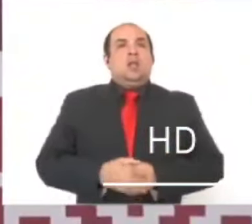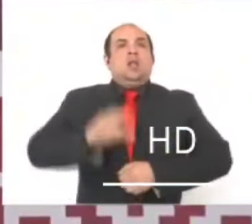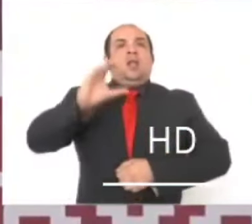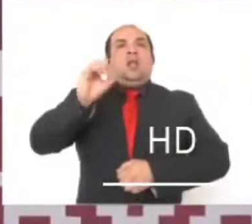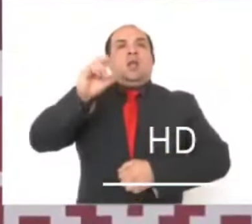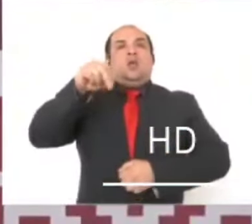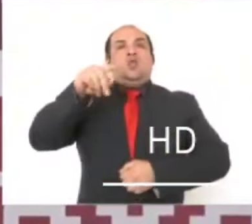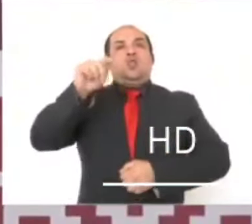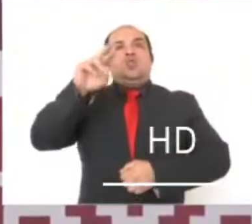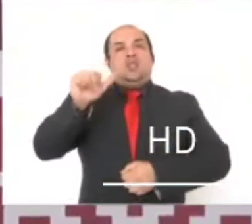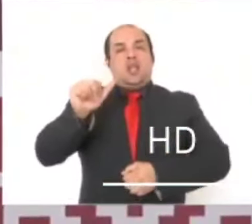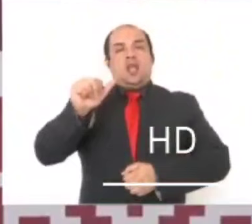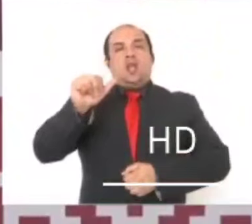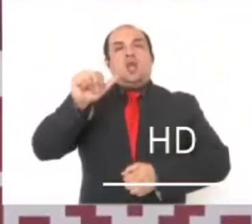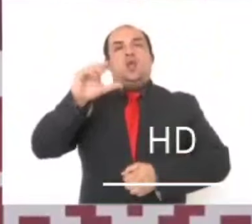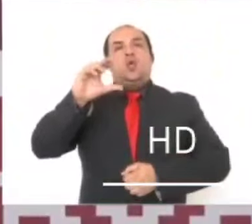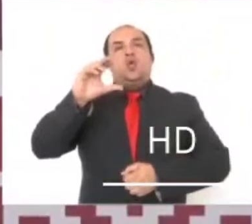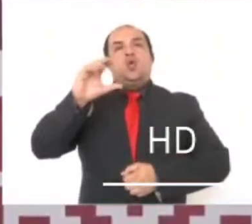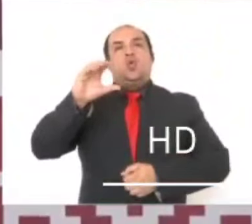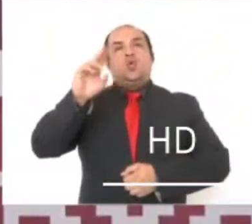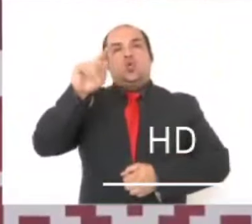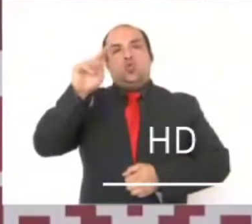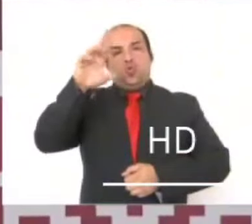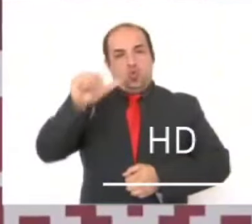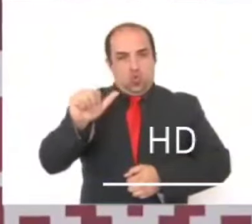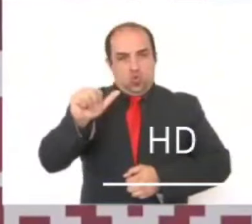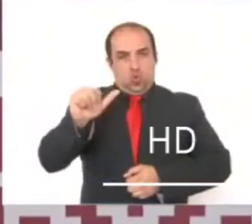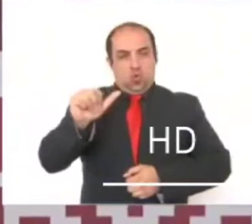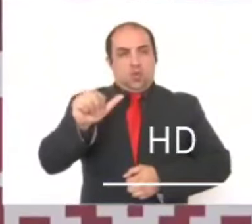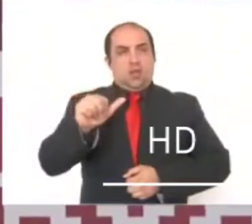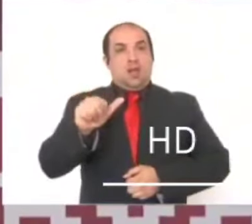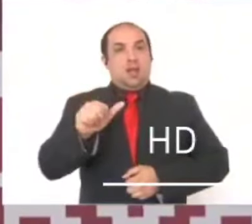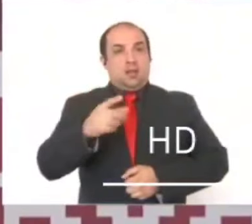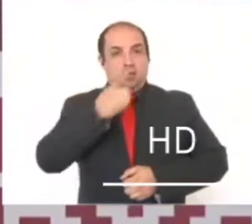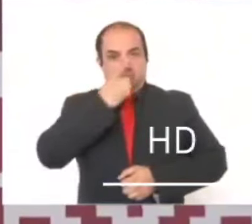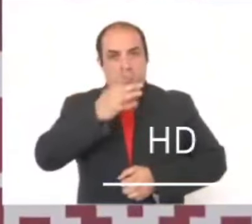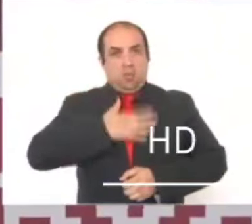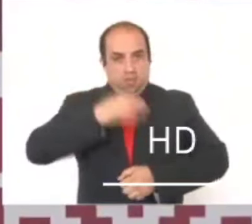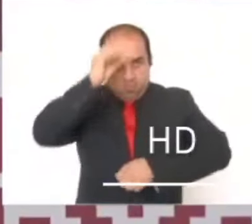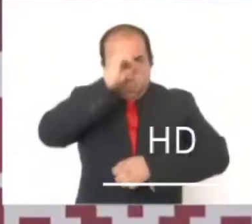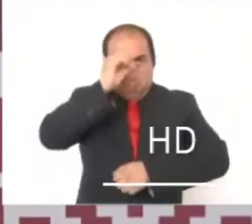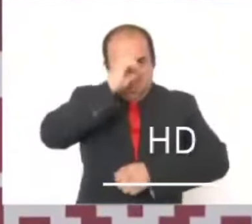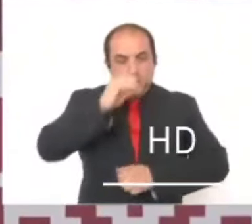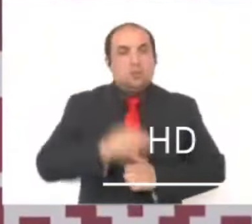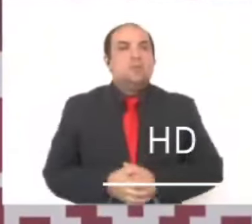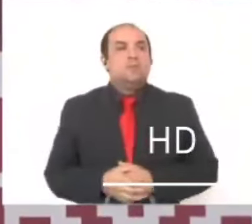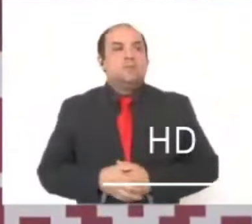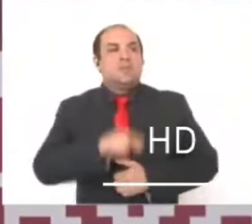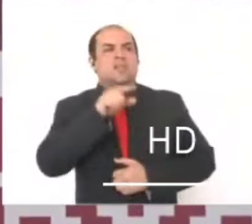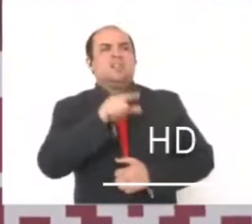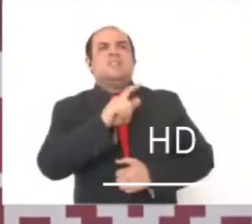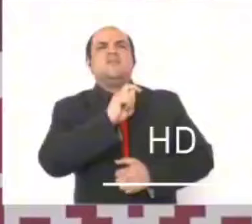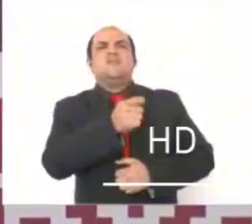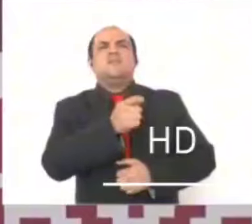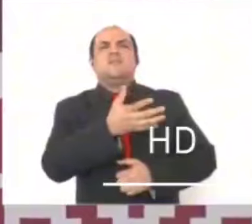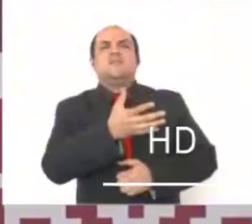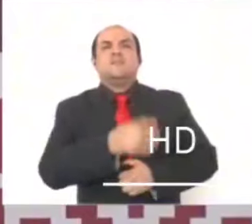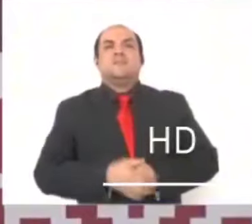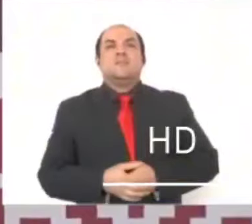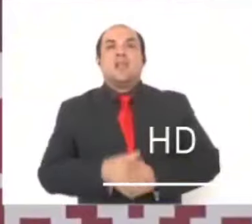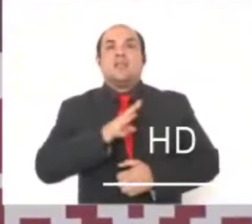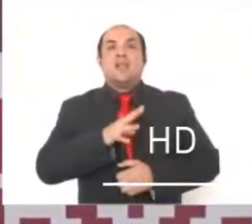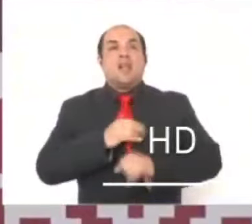permiten, coincidiendo en parte con lo que aquí se ha dicho, es mi opinión, forma parte de